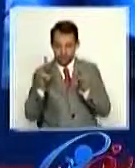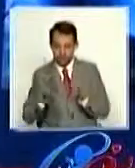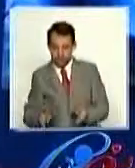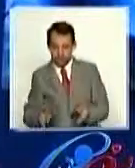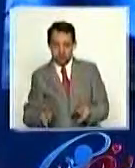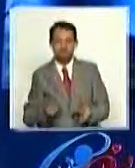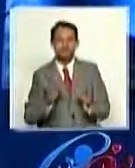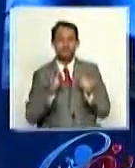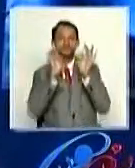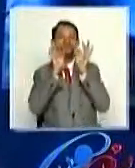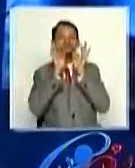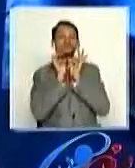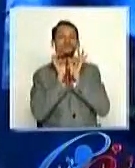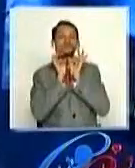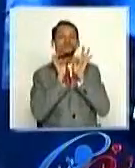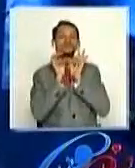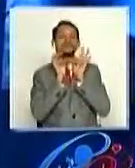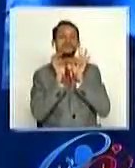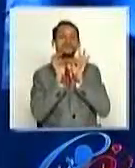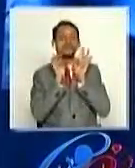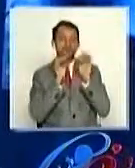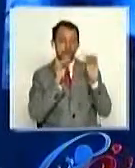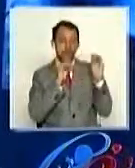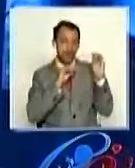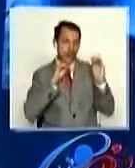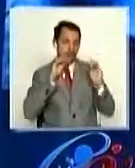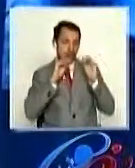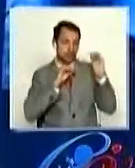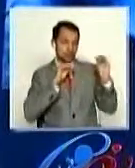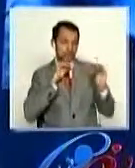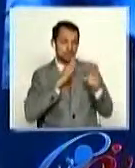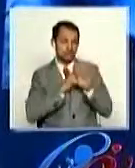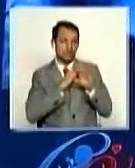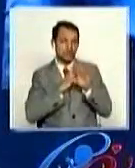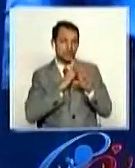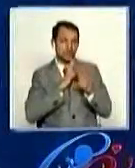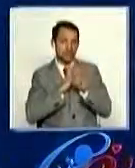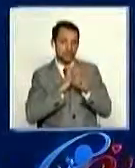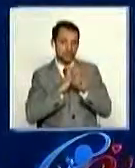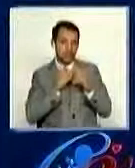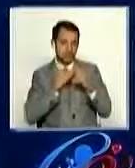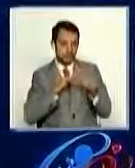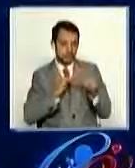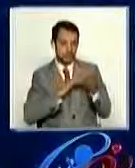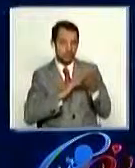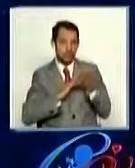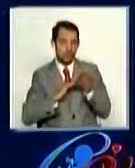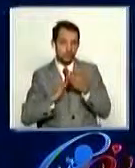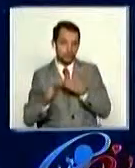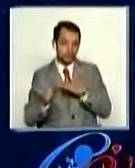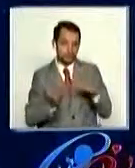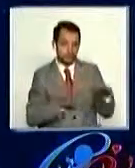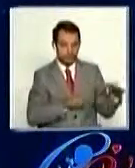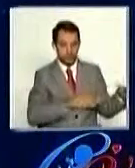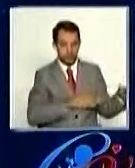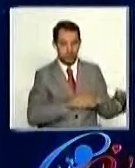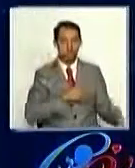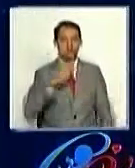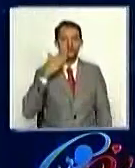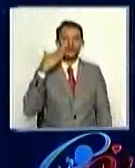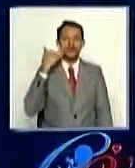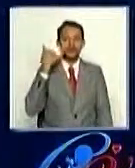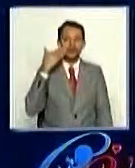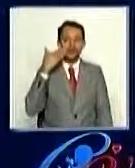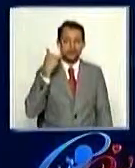de tiroides, pues lo hubiéramos diagnosticado por esta radiografía. Este es otro caso de una paciente que